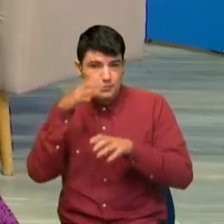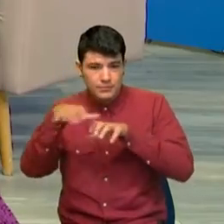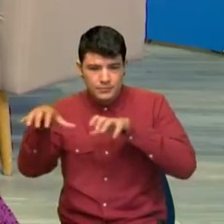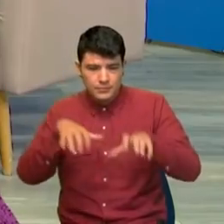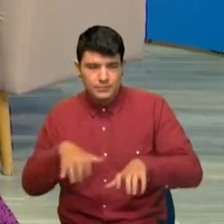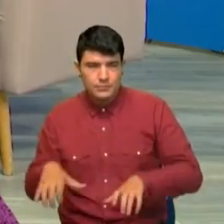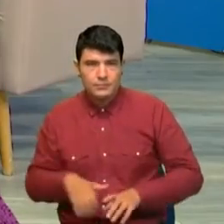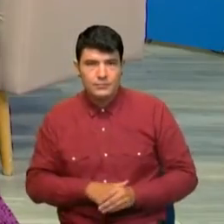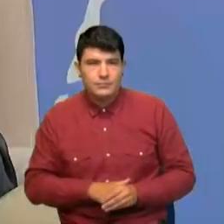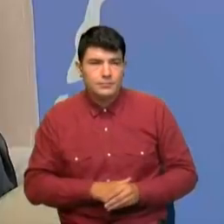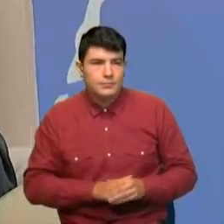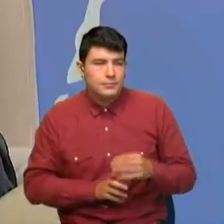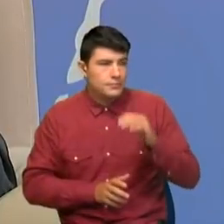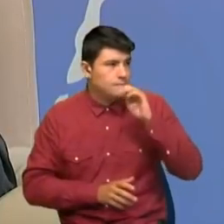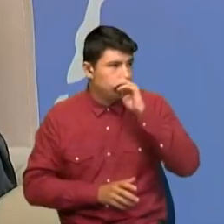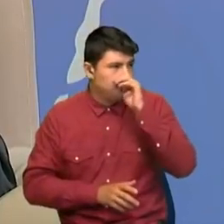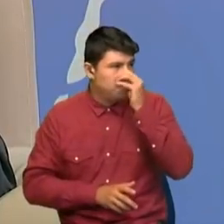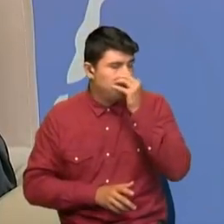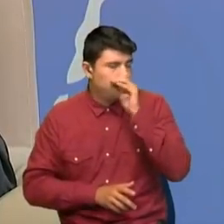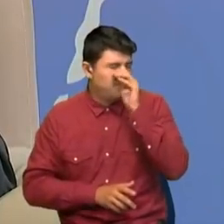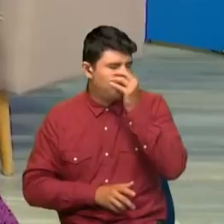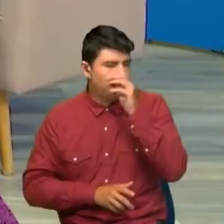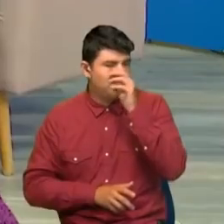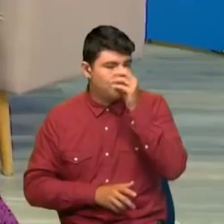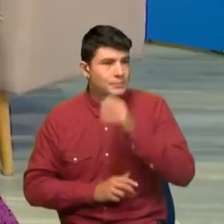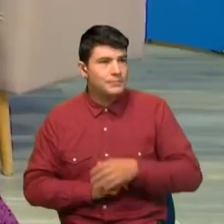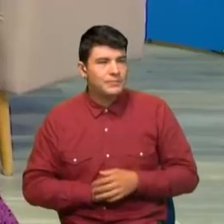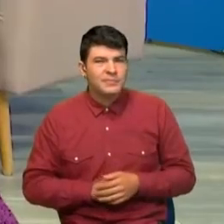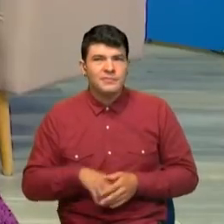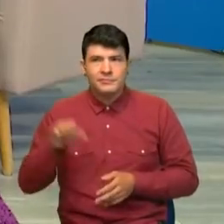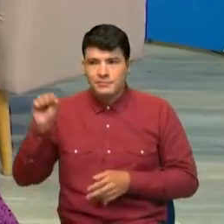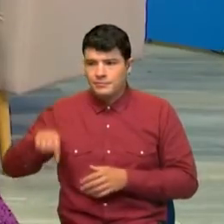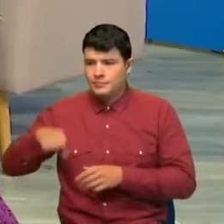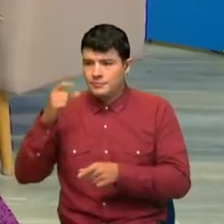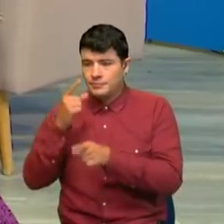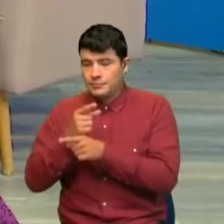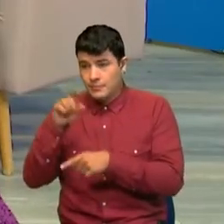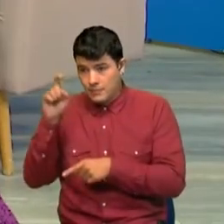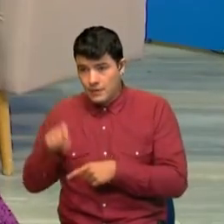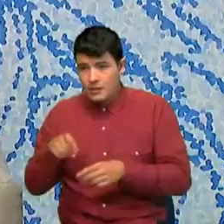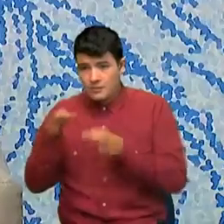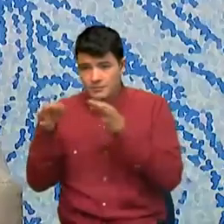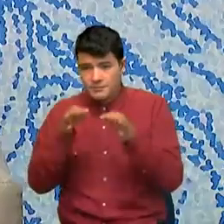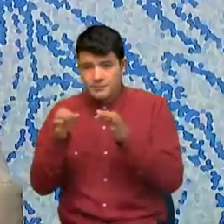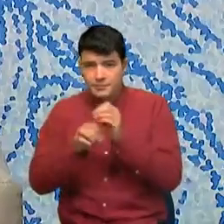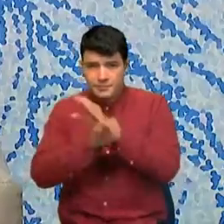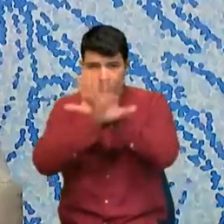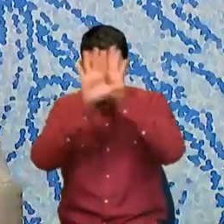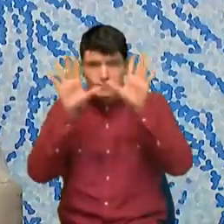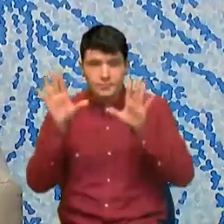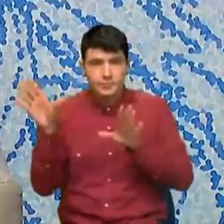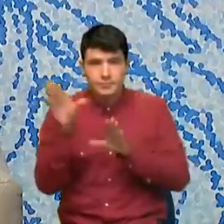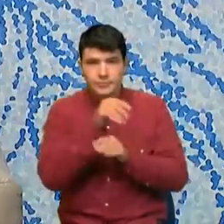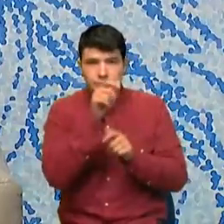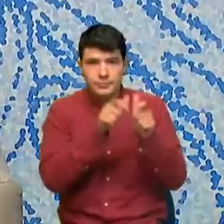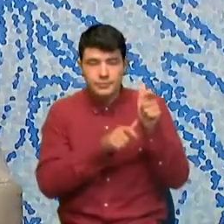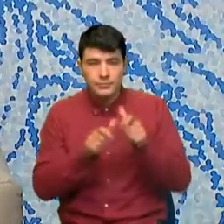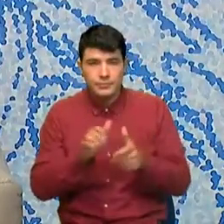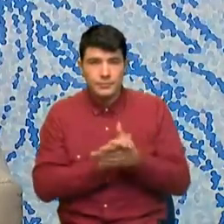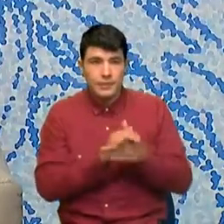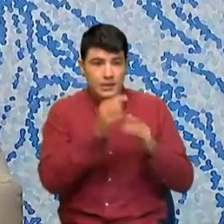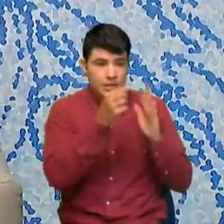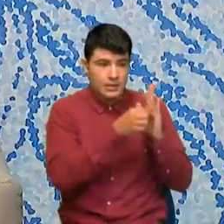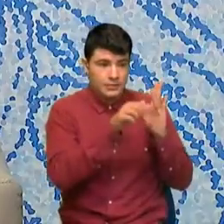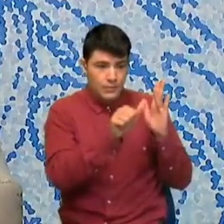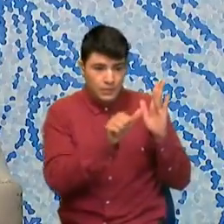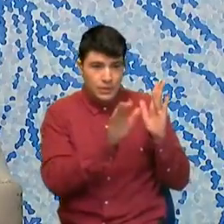le corresponderían a los hijos como tal. Sí, porque hay que hacer también una claridad para nuestros televidentes. La cónyuge,